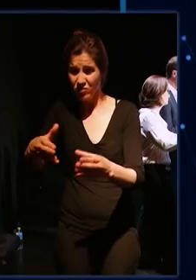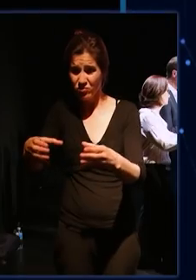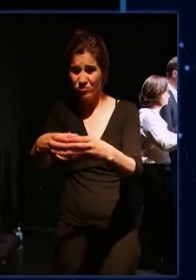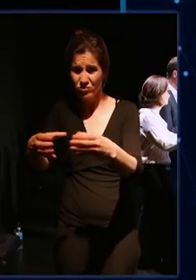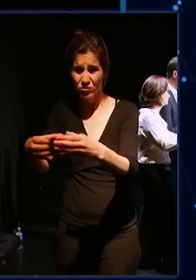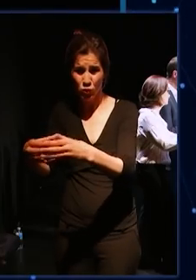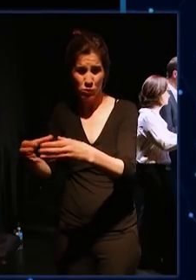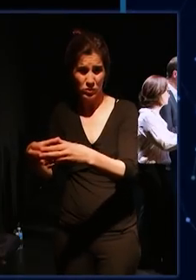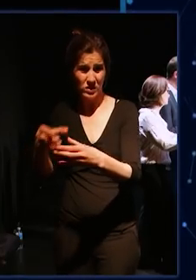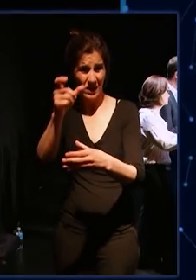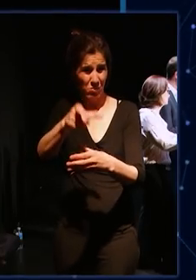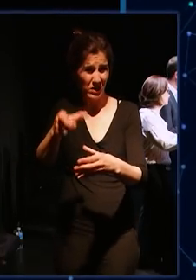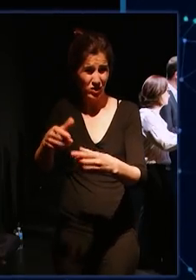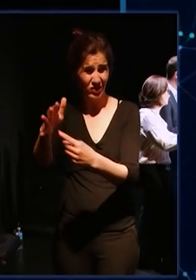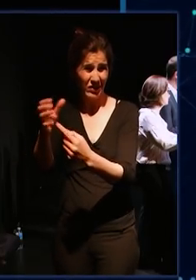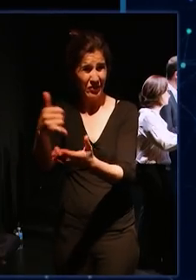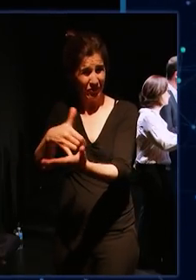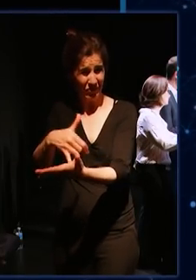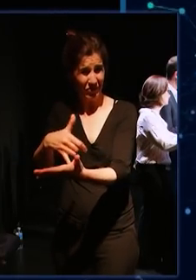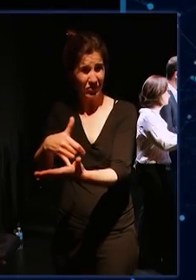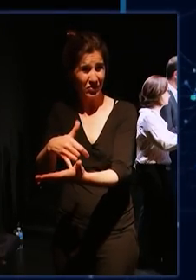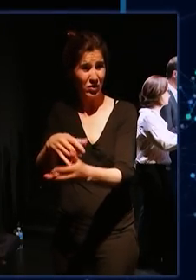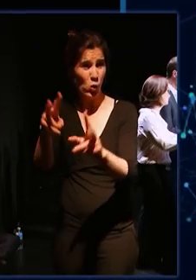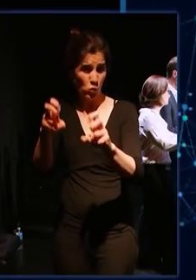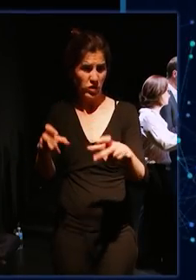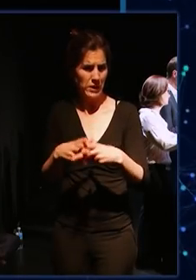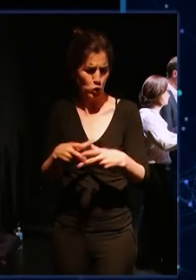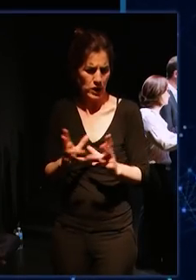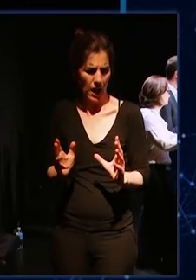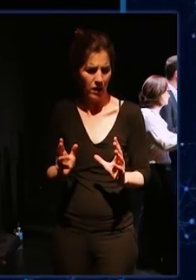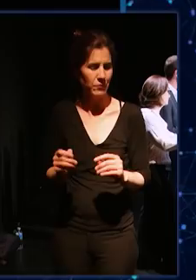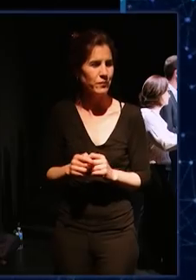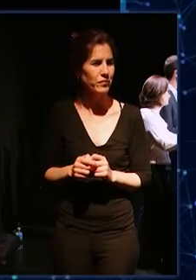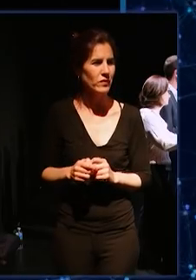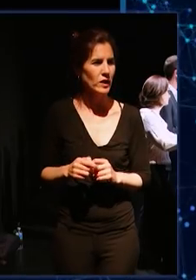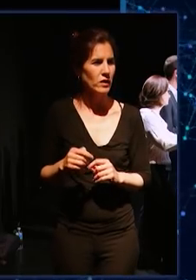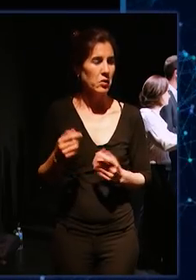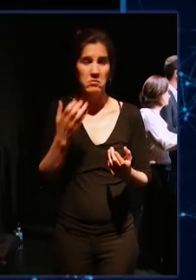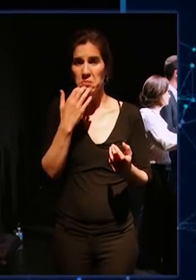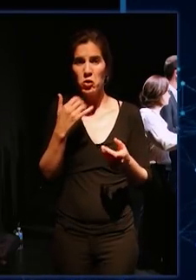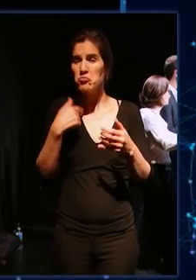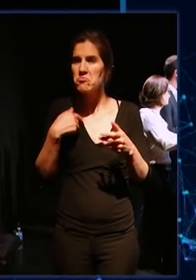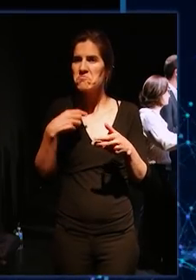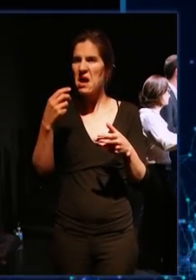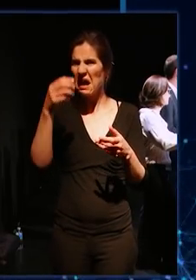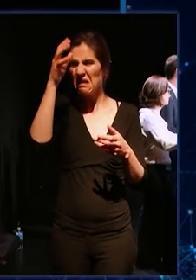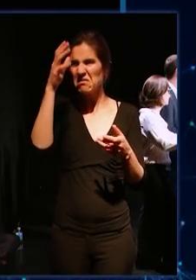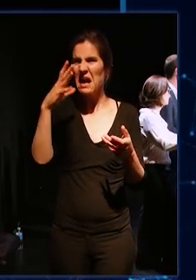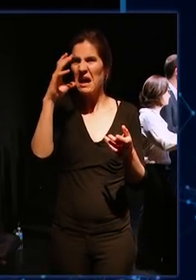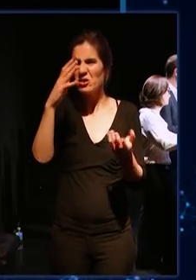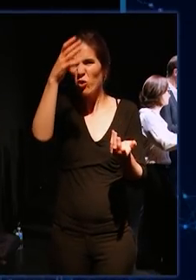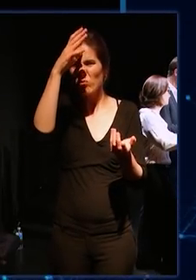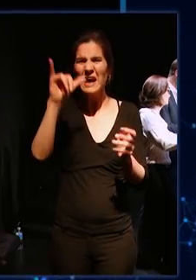toca un tema social. Porque yo, mire, yo estoy harto de pasear por Cardedeu y ver aún a grupos